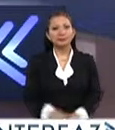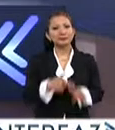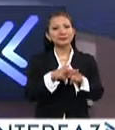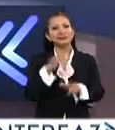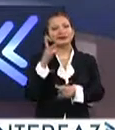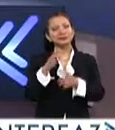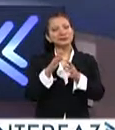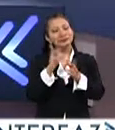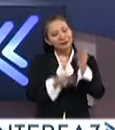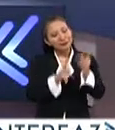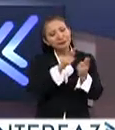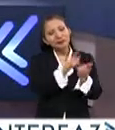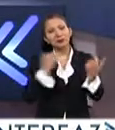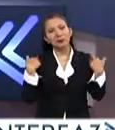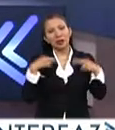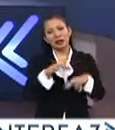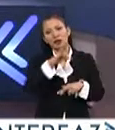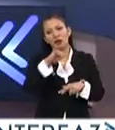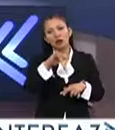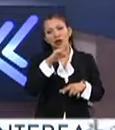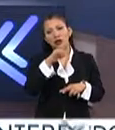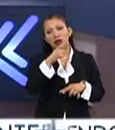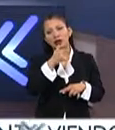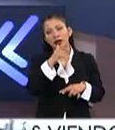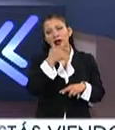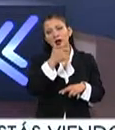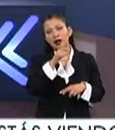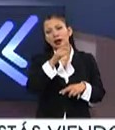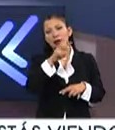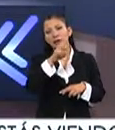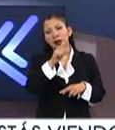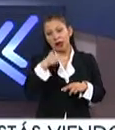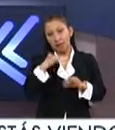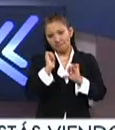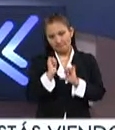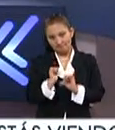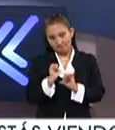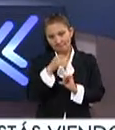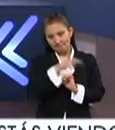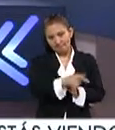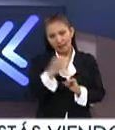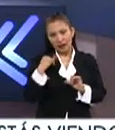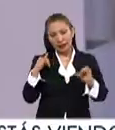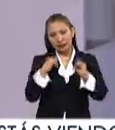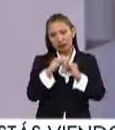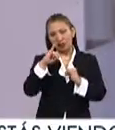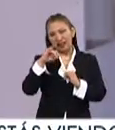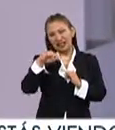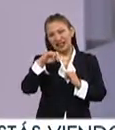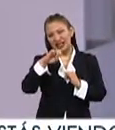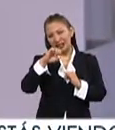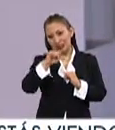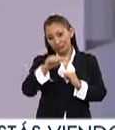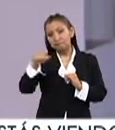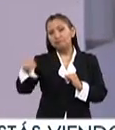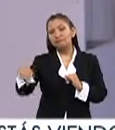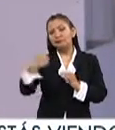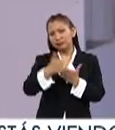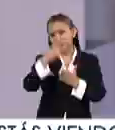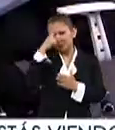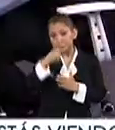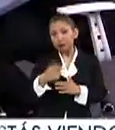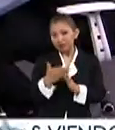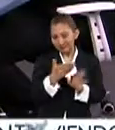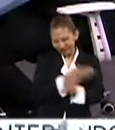Seguimos platicando con el maestro Jorge Galván Romero. Él es delegado del Instituto Nacional para la Evaluación de los Adultos en la Ciudad de México. Y antes de